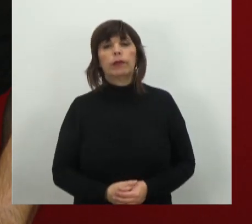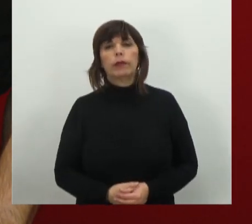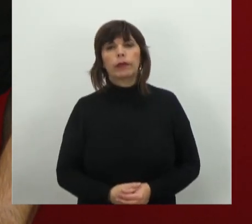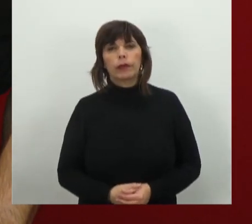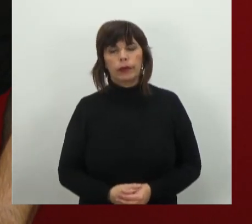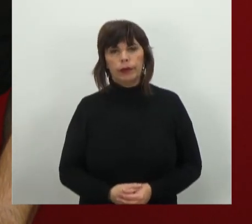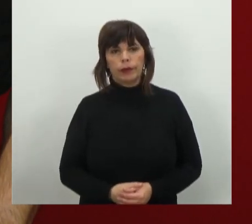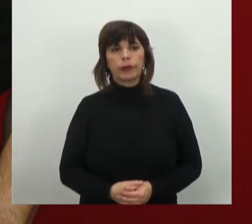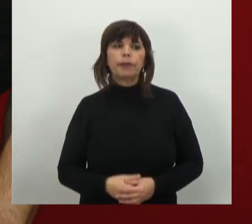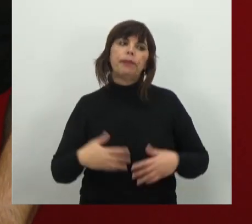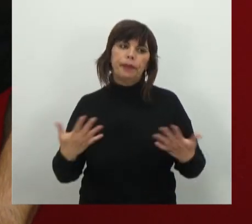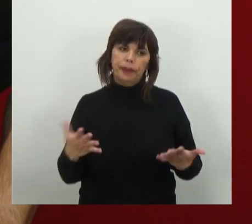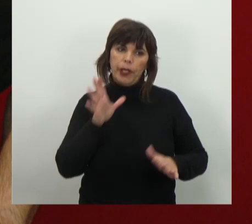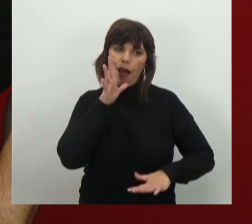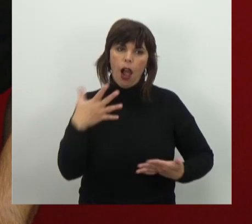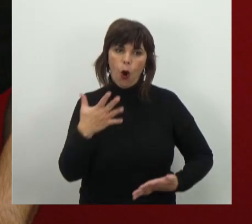Pero vamos a ser honestos.